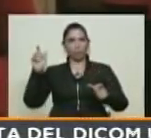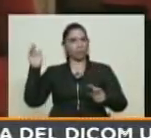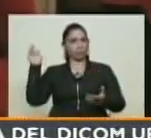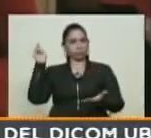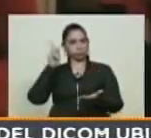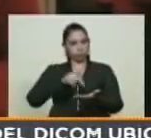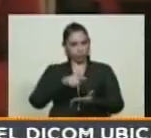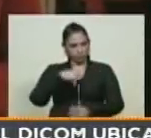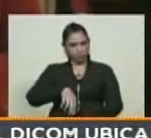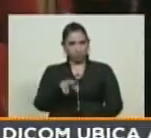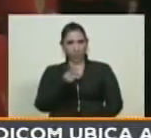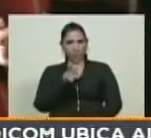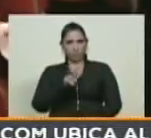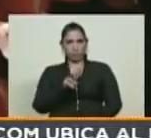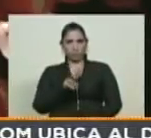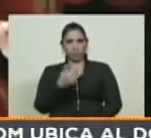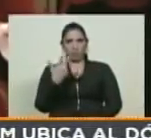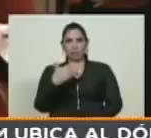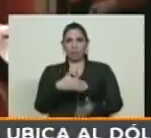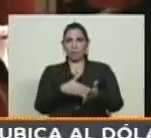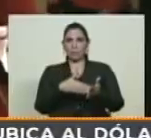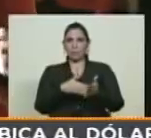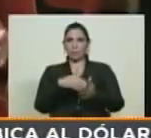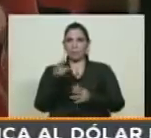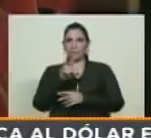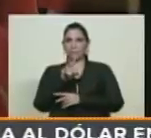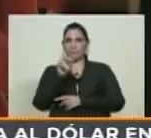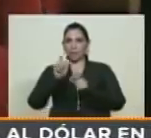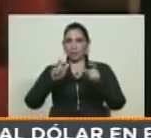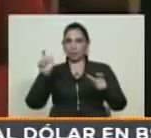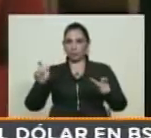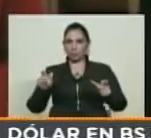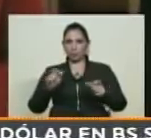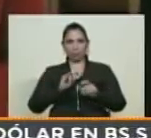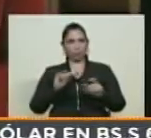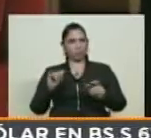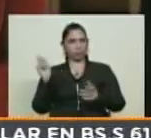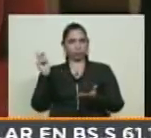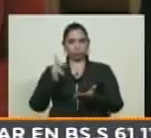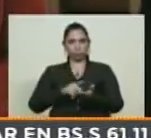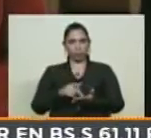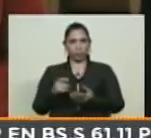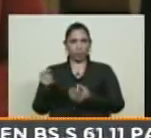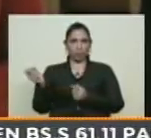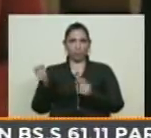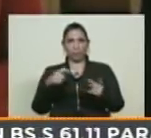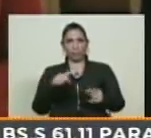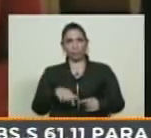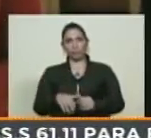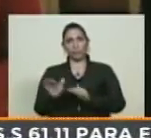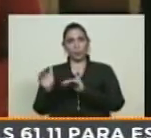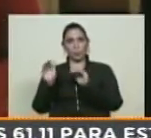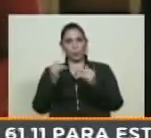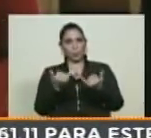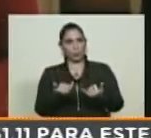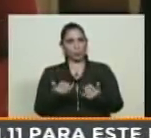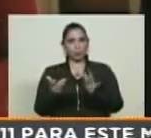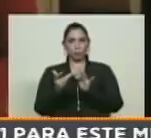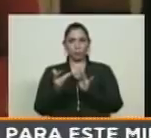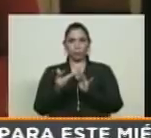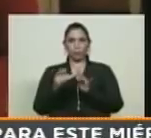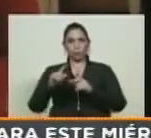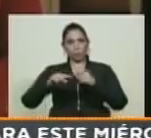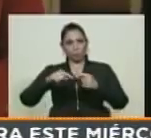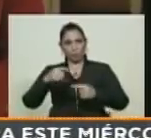Y recordemos que alrededor de 3.000 venezolanos ya han retornado. Vamos a despedir el contacto a esta hora. Por supuesto, más